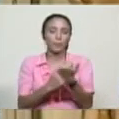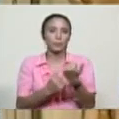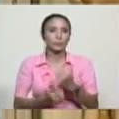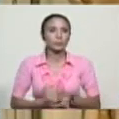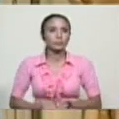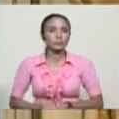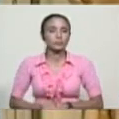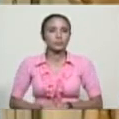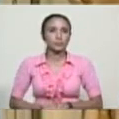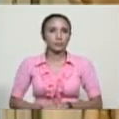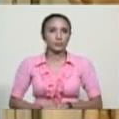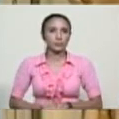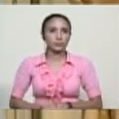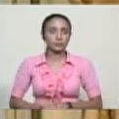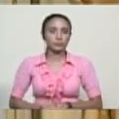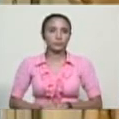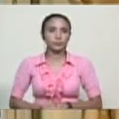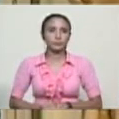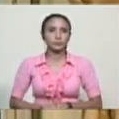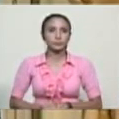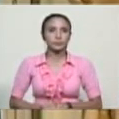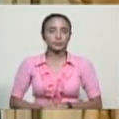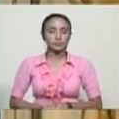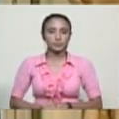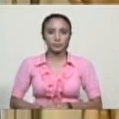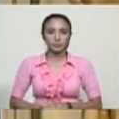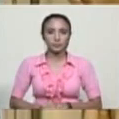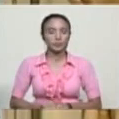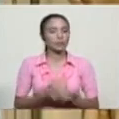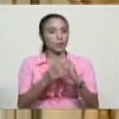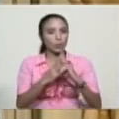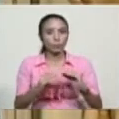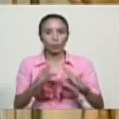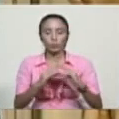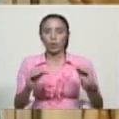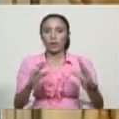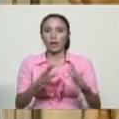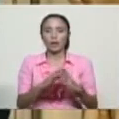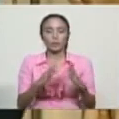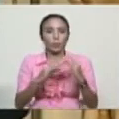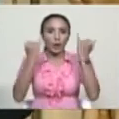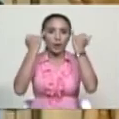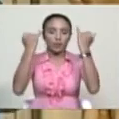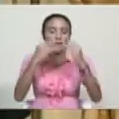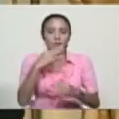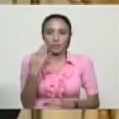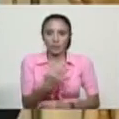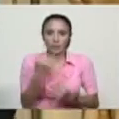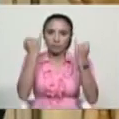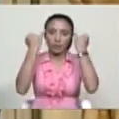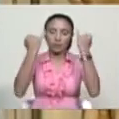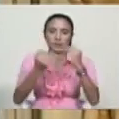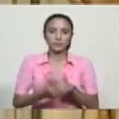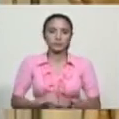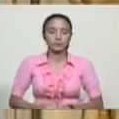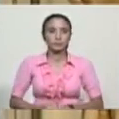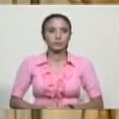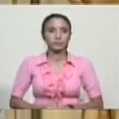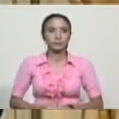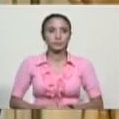son la esencia de la vida en libertad verdadera de nuestros pueblos hacia el futuro.